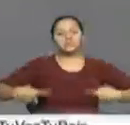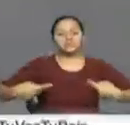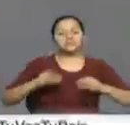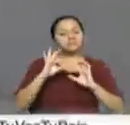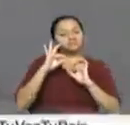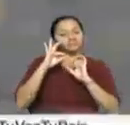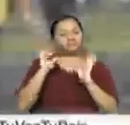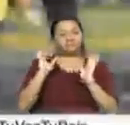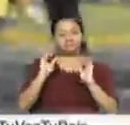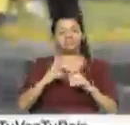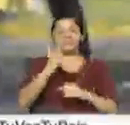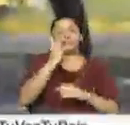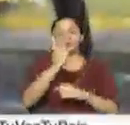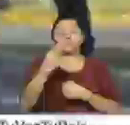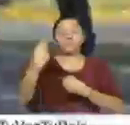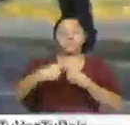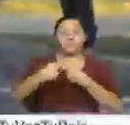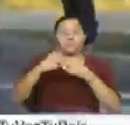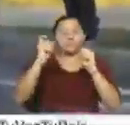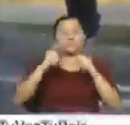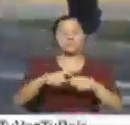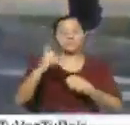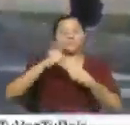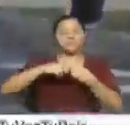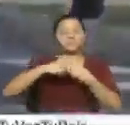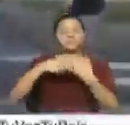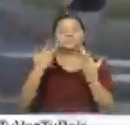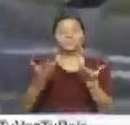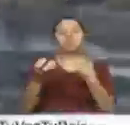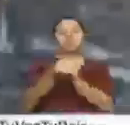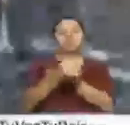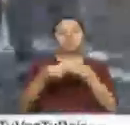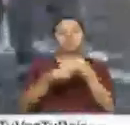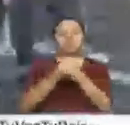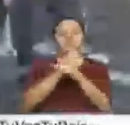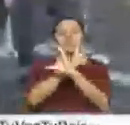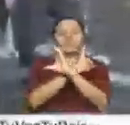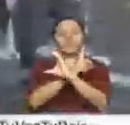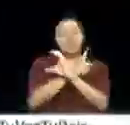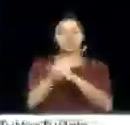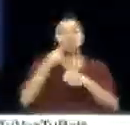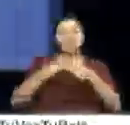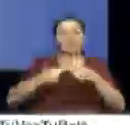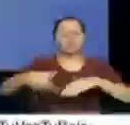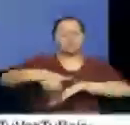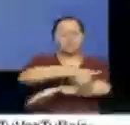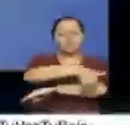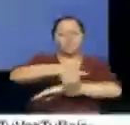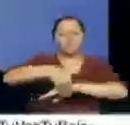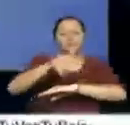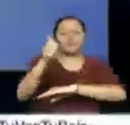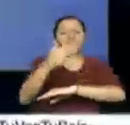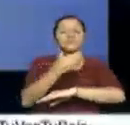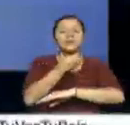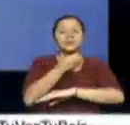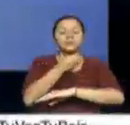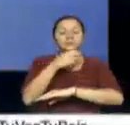Quienes deseen participar deben inscribirse en las oficinas del CONADIS en Quito, en la avenida 10 de agosto